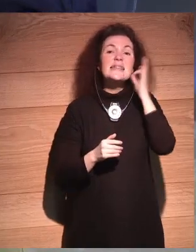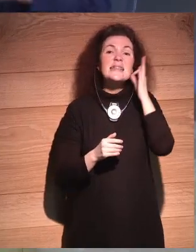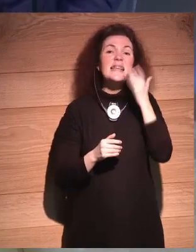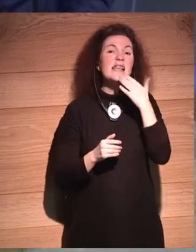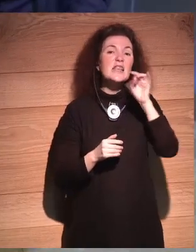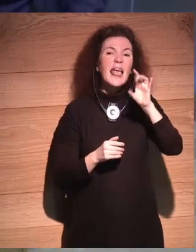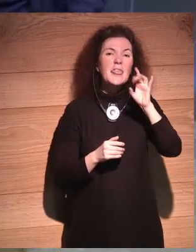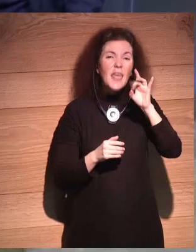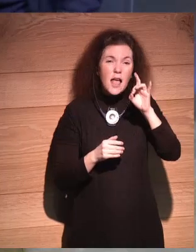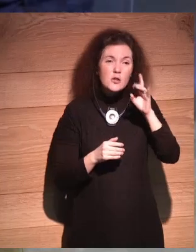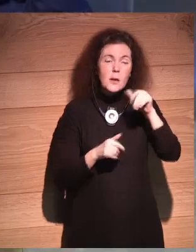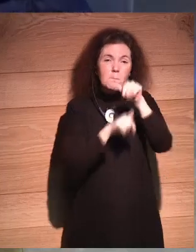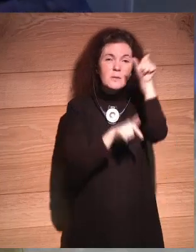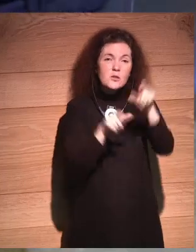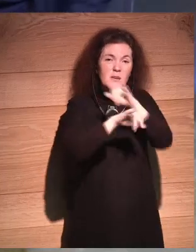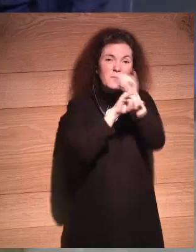15 años.